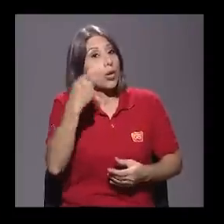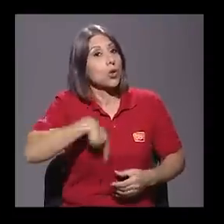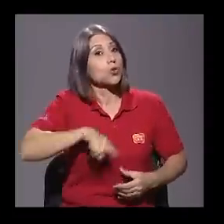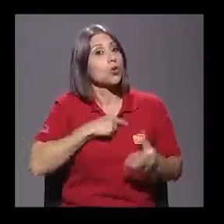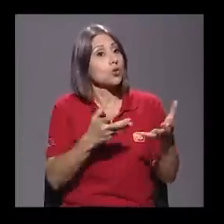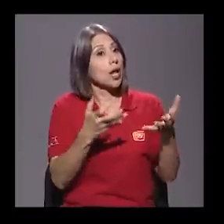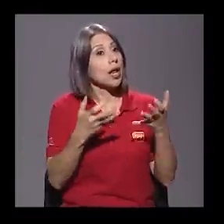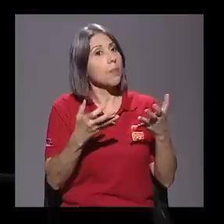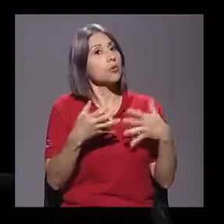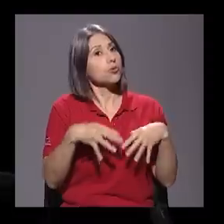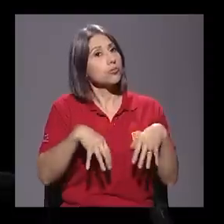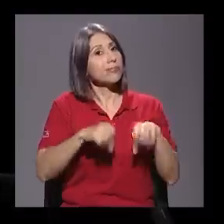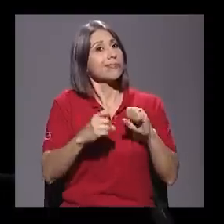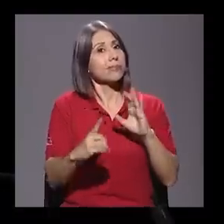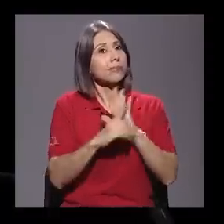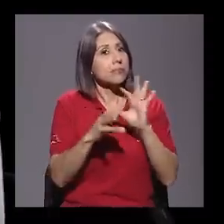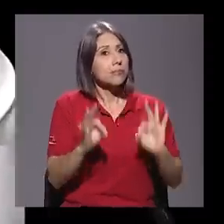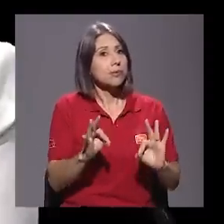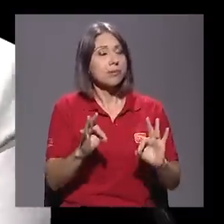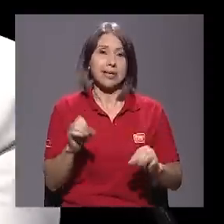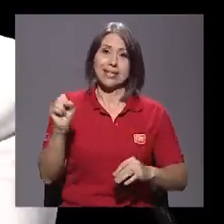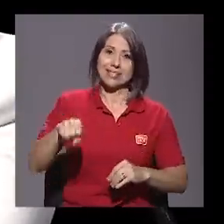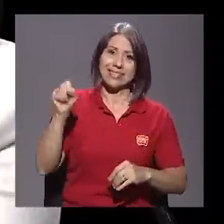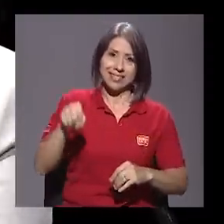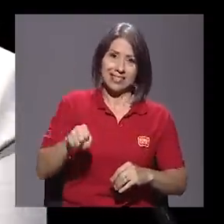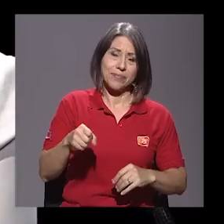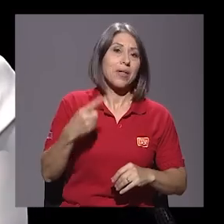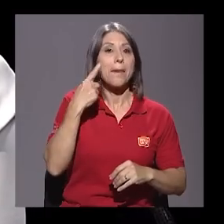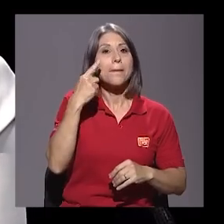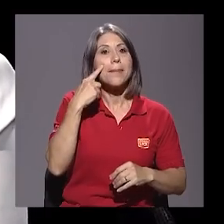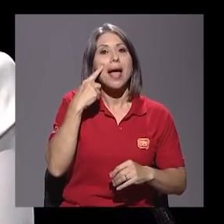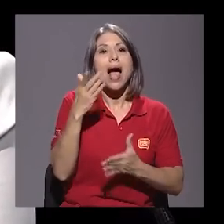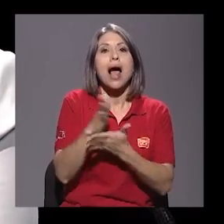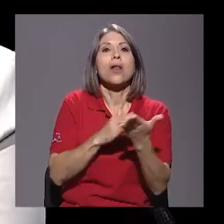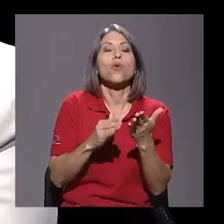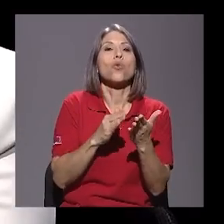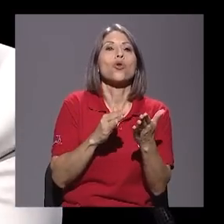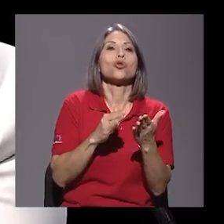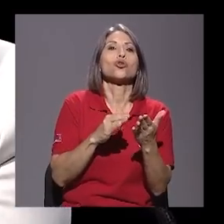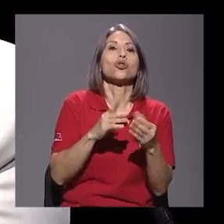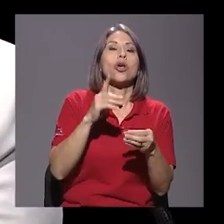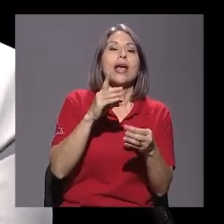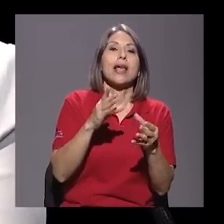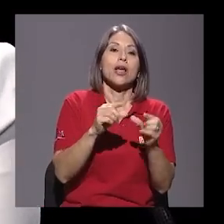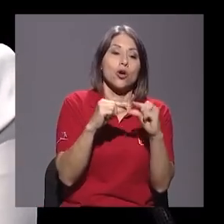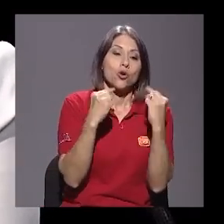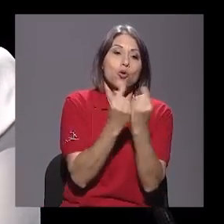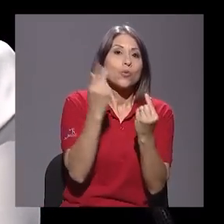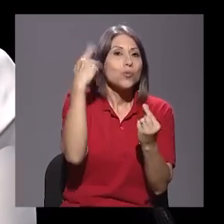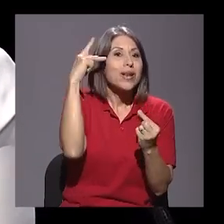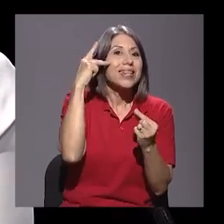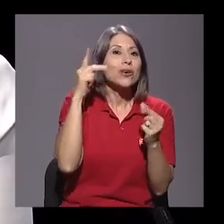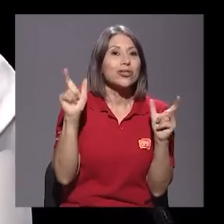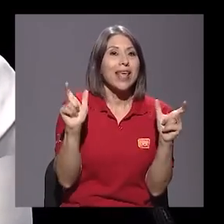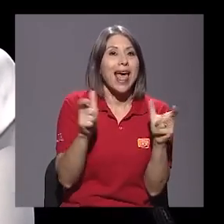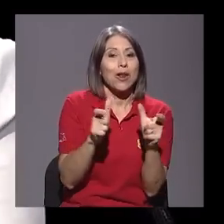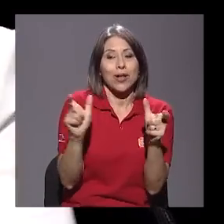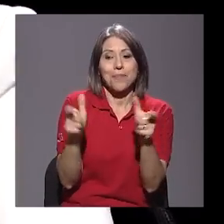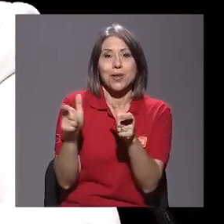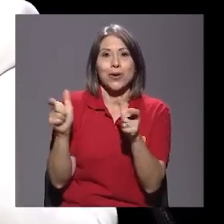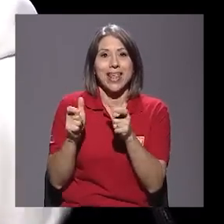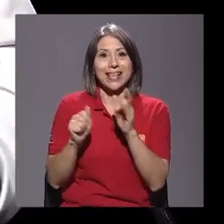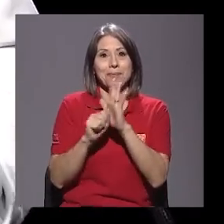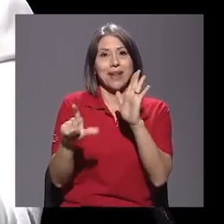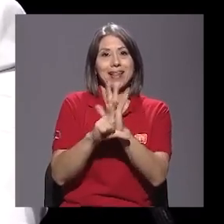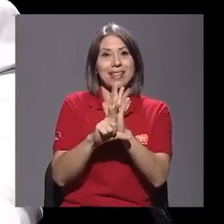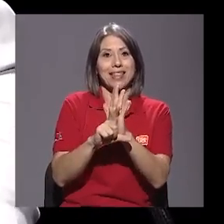queremos eso al final. Claro, son sectores, vamos a ver, que quedaron en minoría en la Asamblea Legislativa. Pero por eso es que yo te digo, en política no hay espacios vacíos. Si